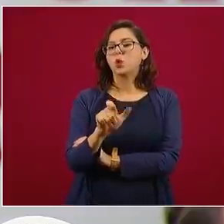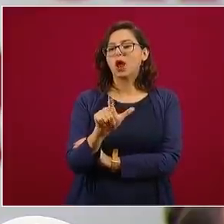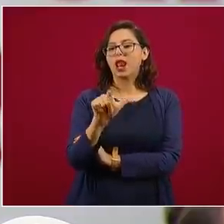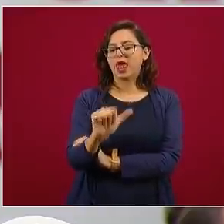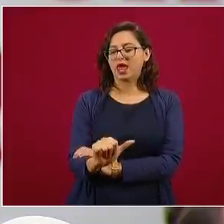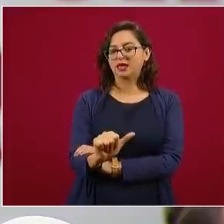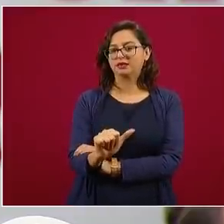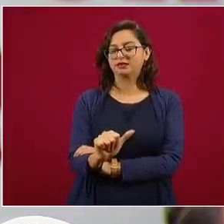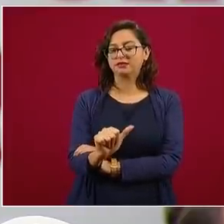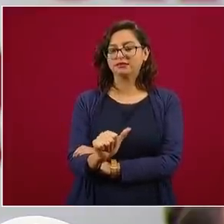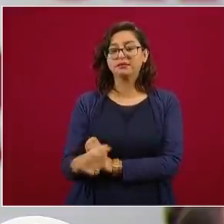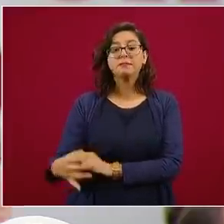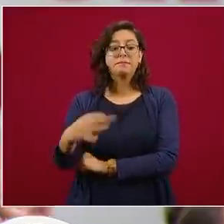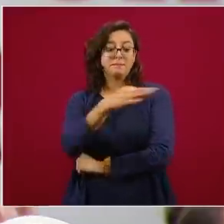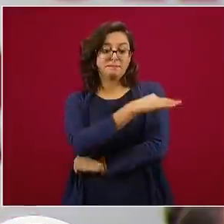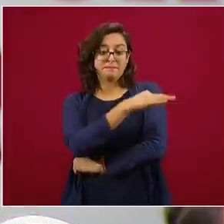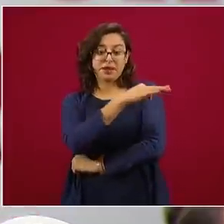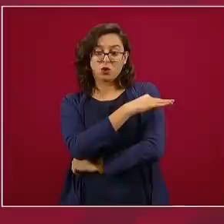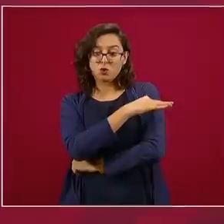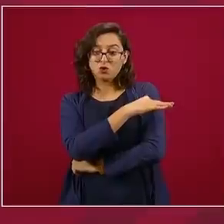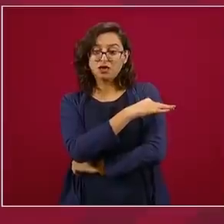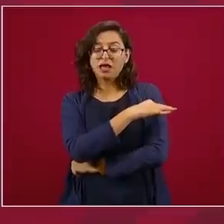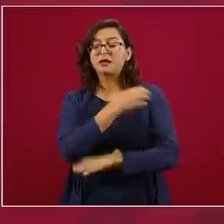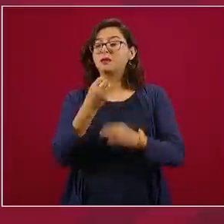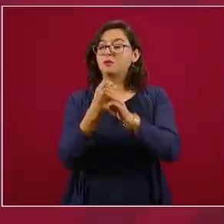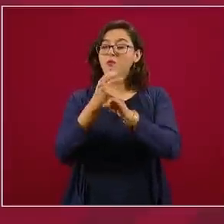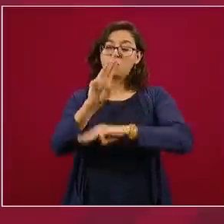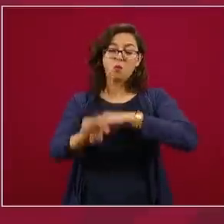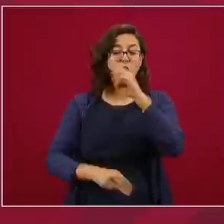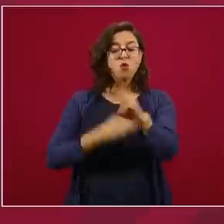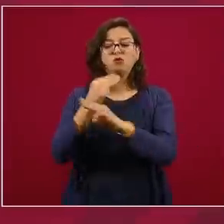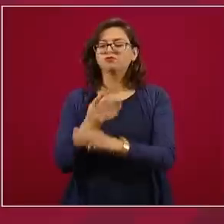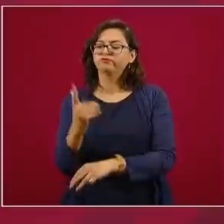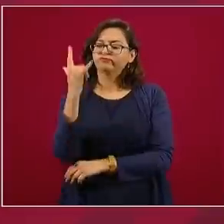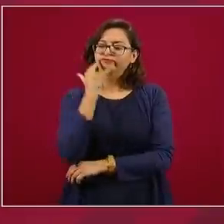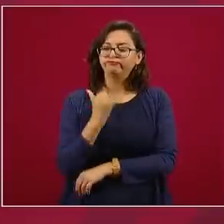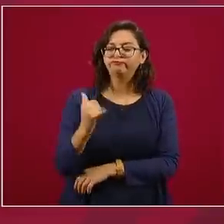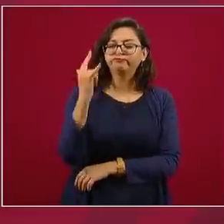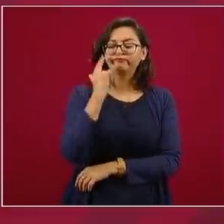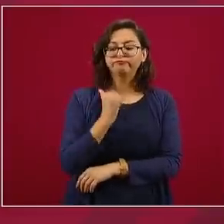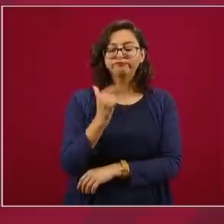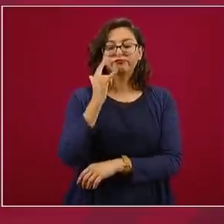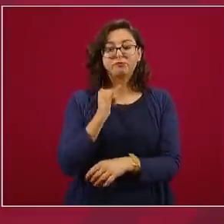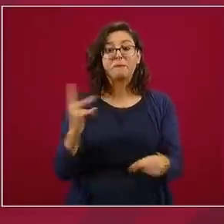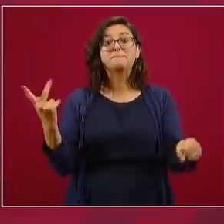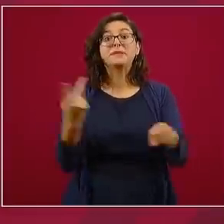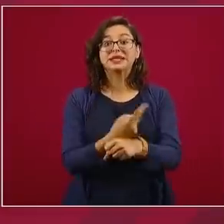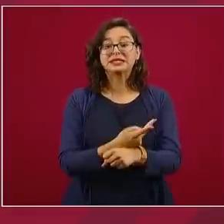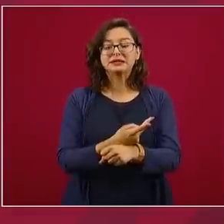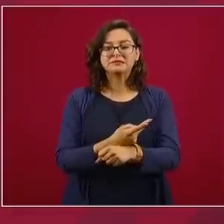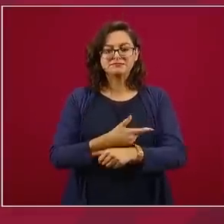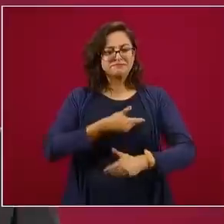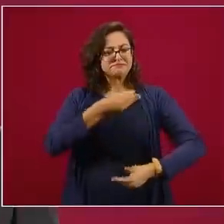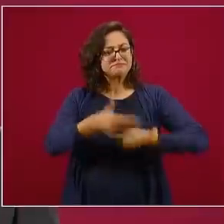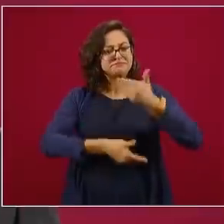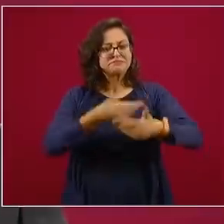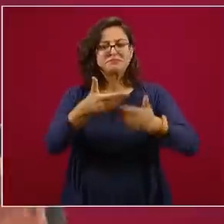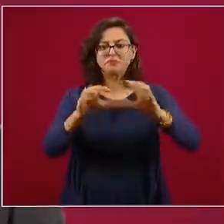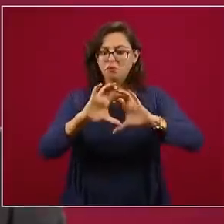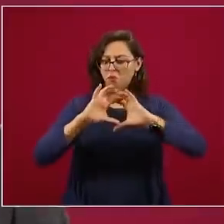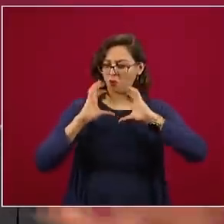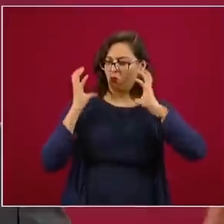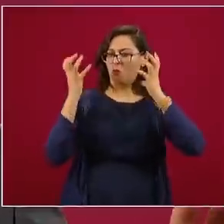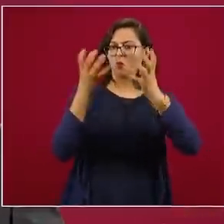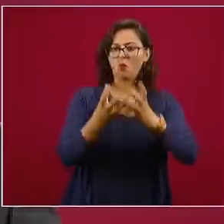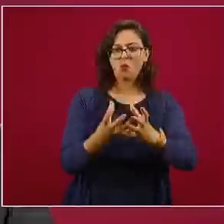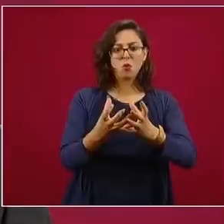vacuna y todos los esfuerzos mundiales de la salud pública lograron que se erradicara del planeta, es decir,